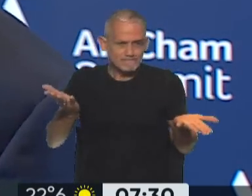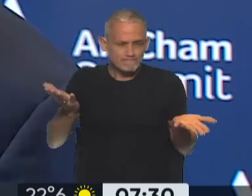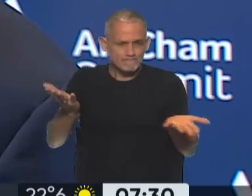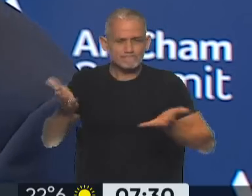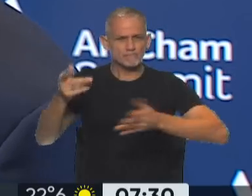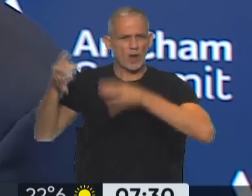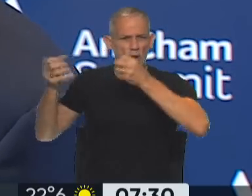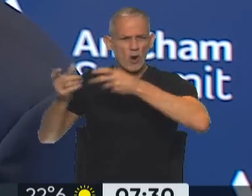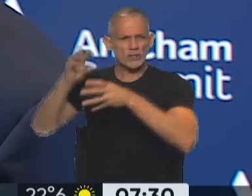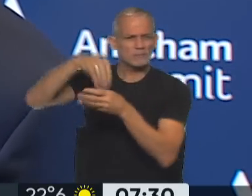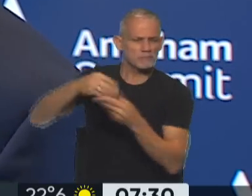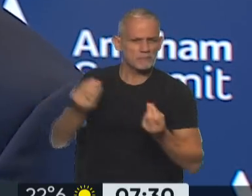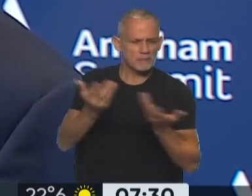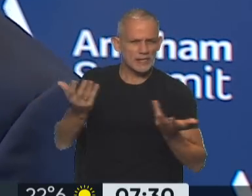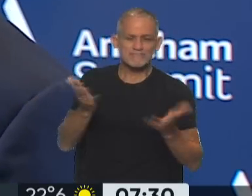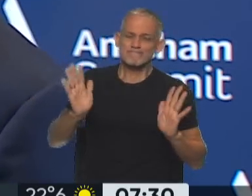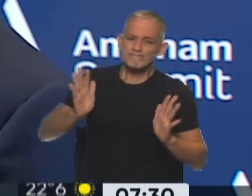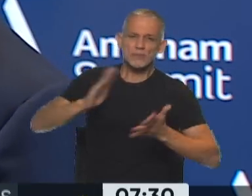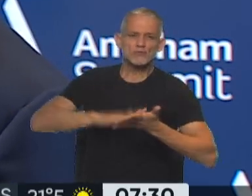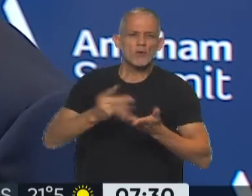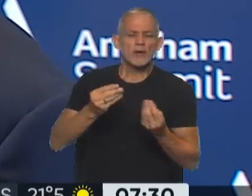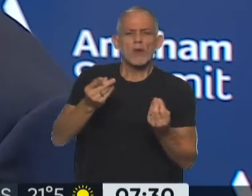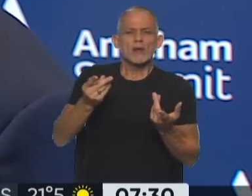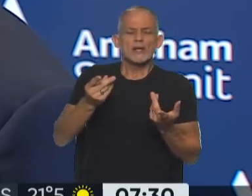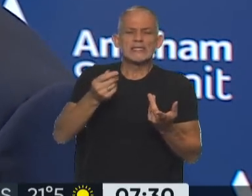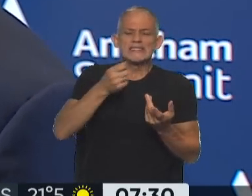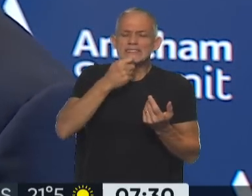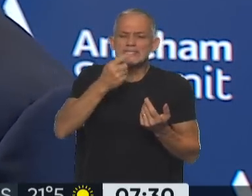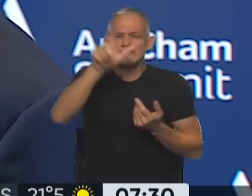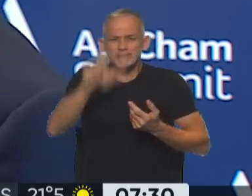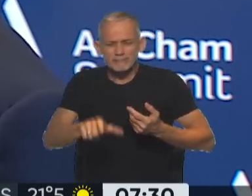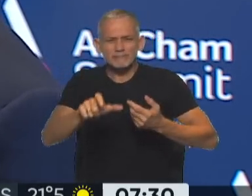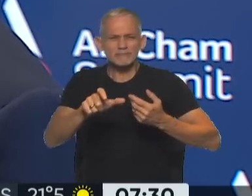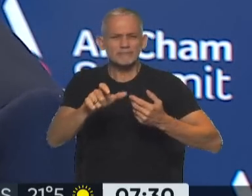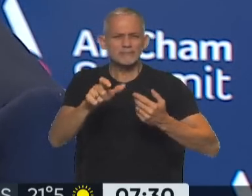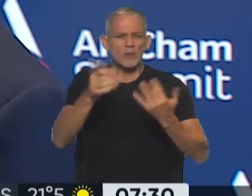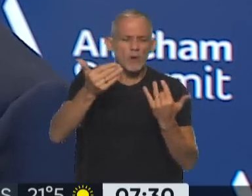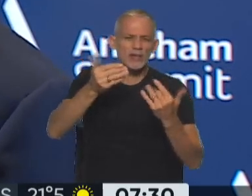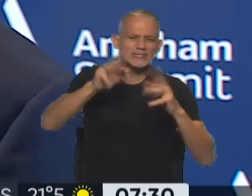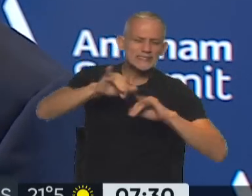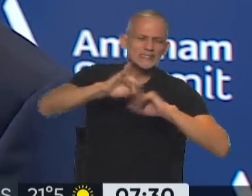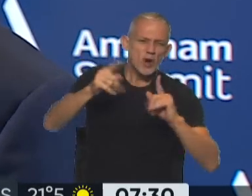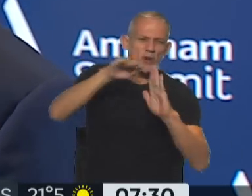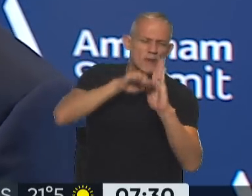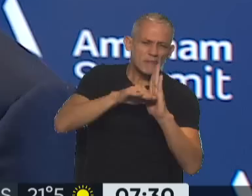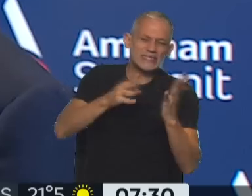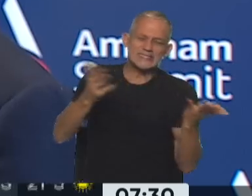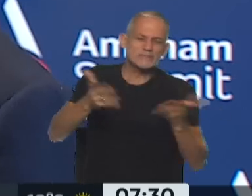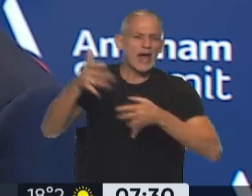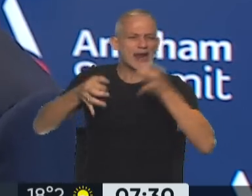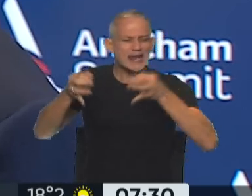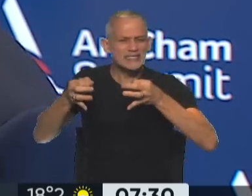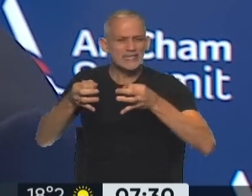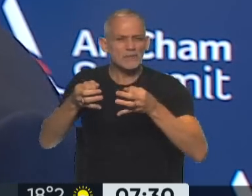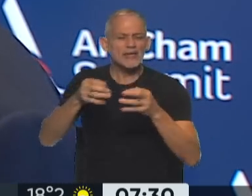había algún aspecto para analizar sobre la habilidad o no de ciertos candidatos o candidatas, tendría que haber analizado